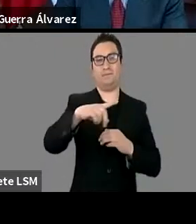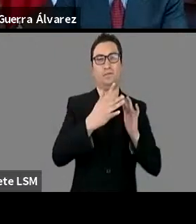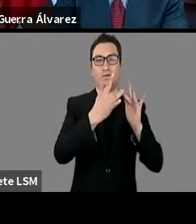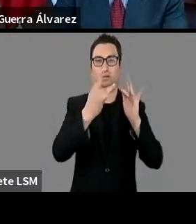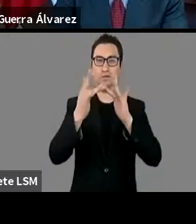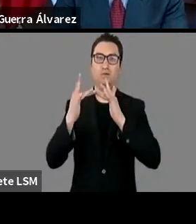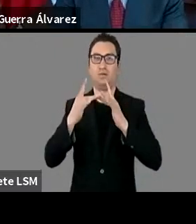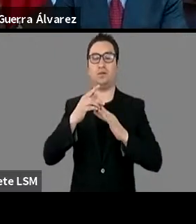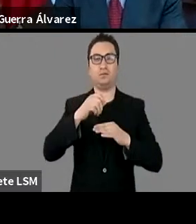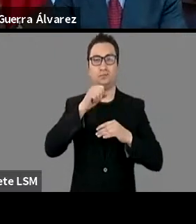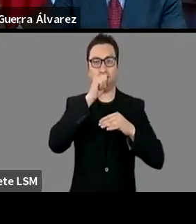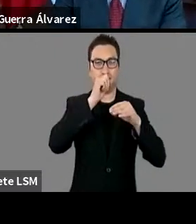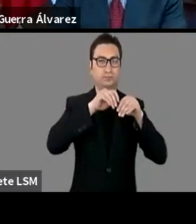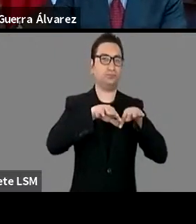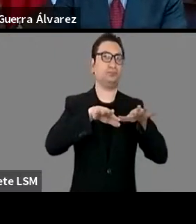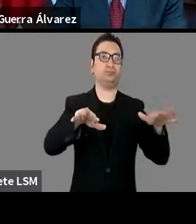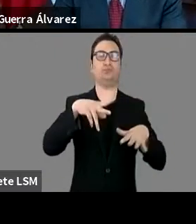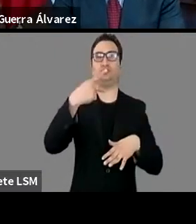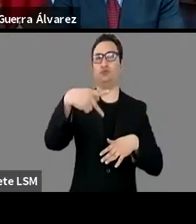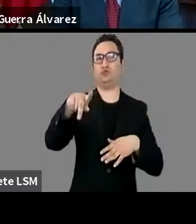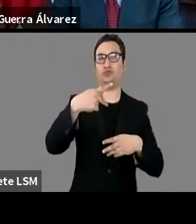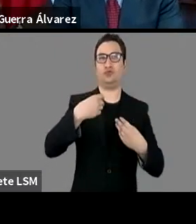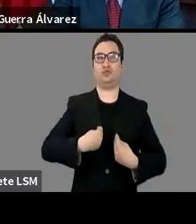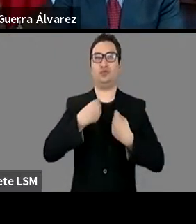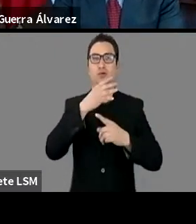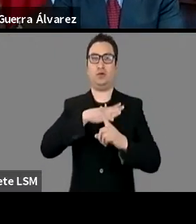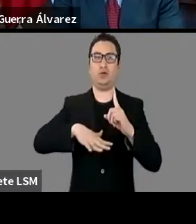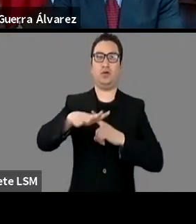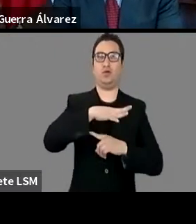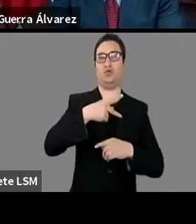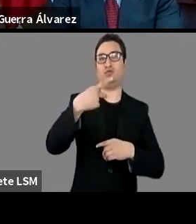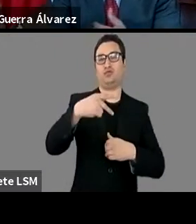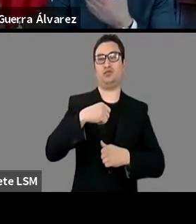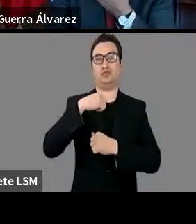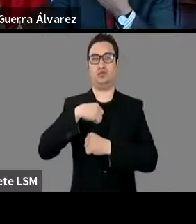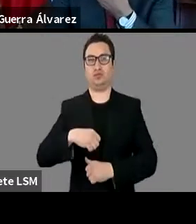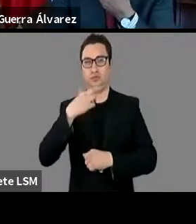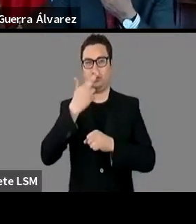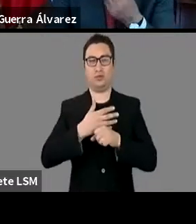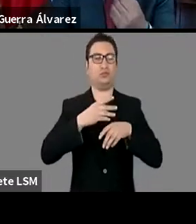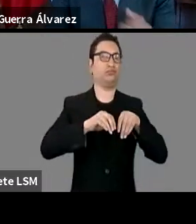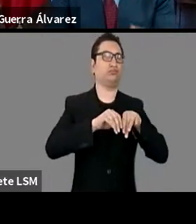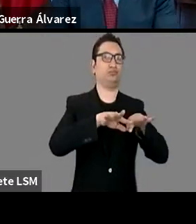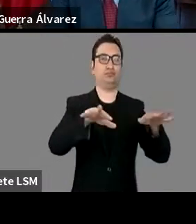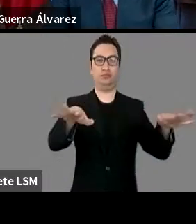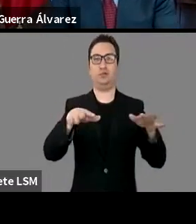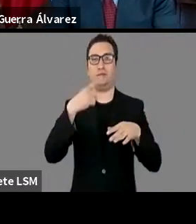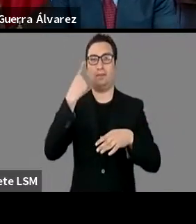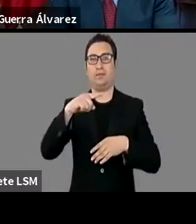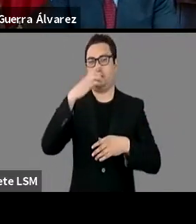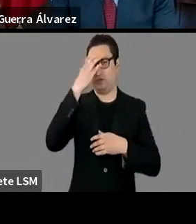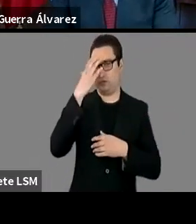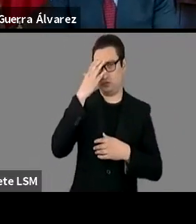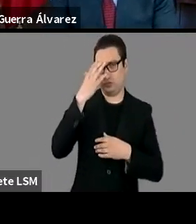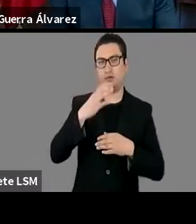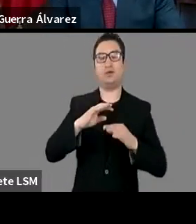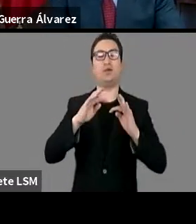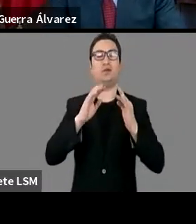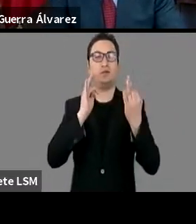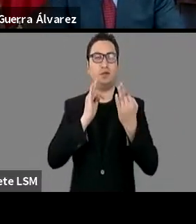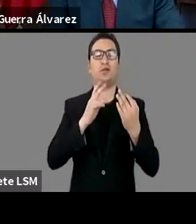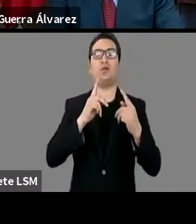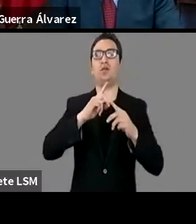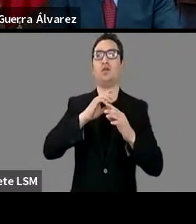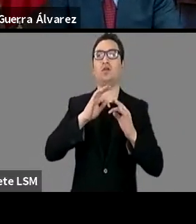de competencia el conocer y difundir los diferentes y nuevas formas de intervención para la protección de los derechos